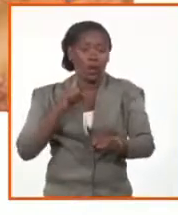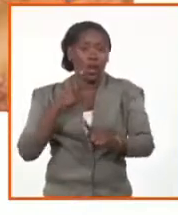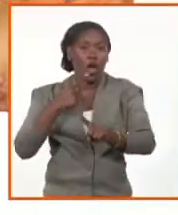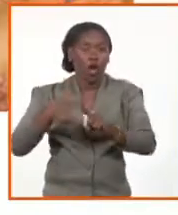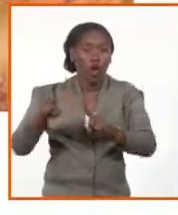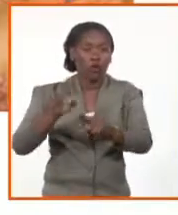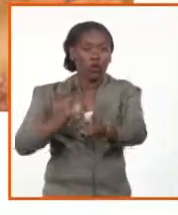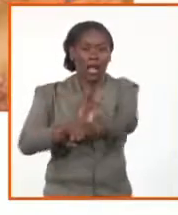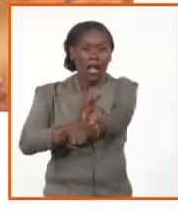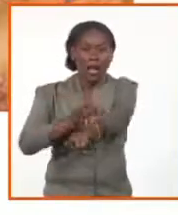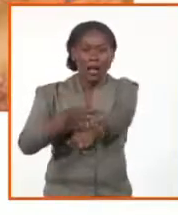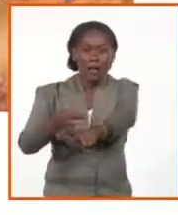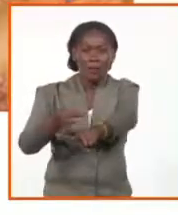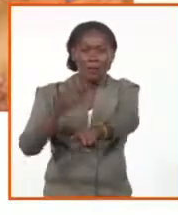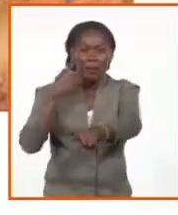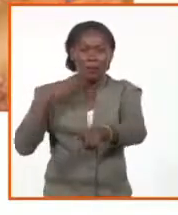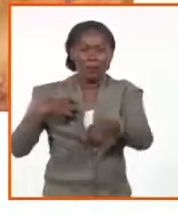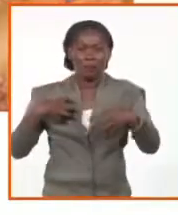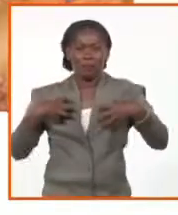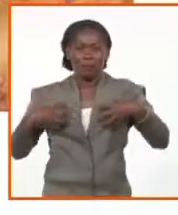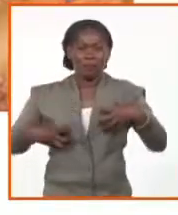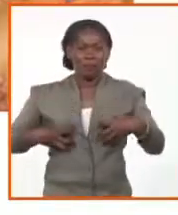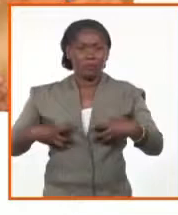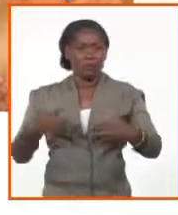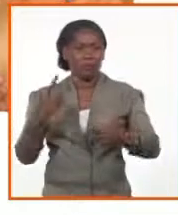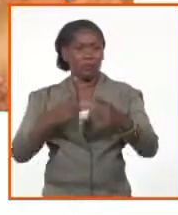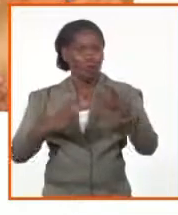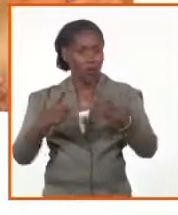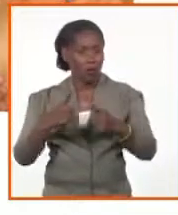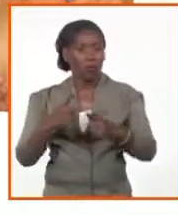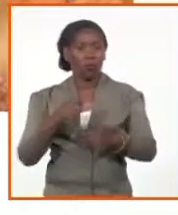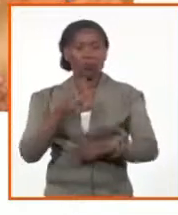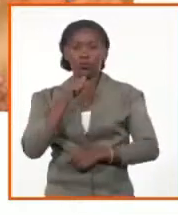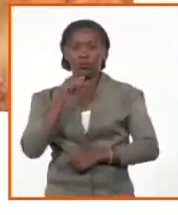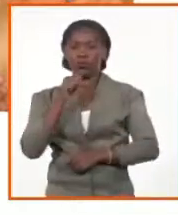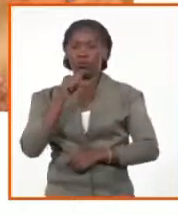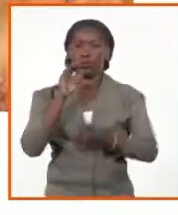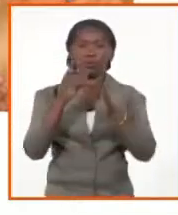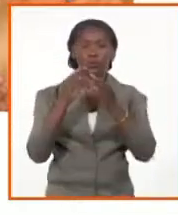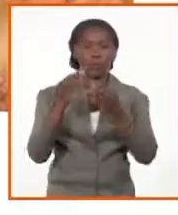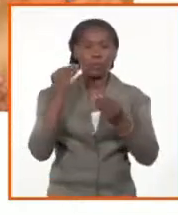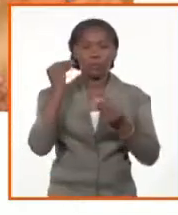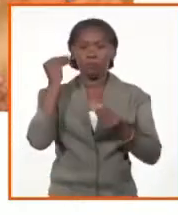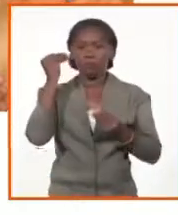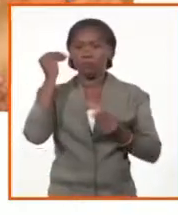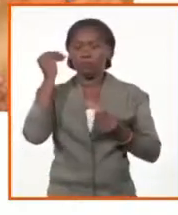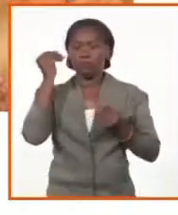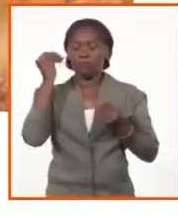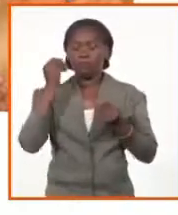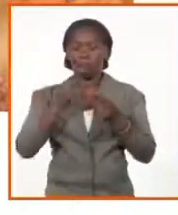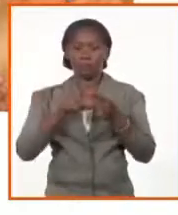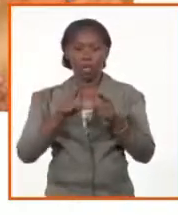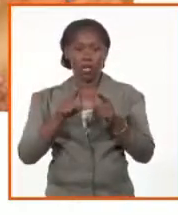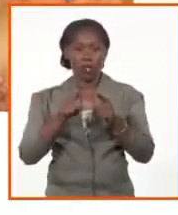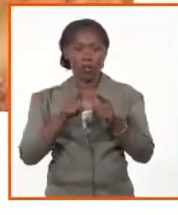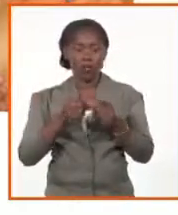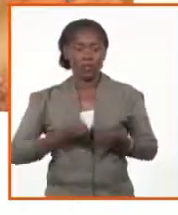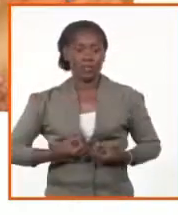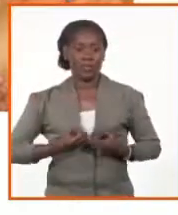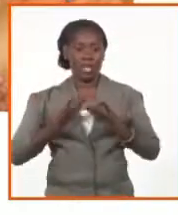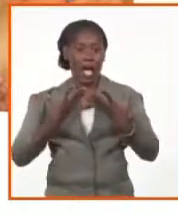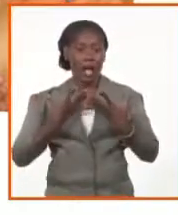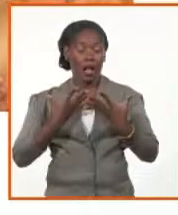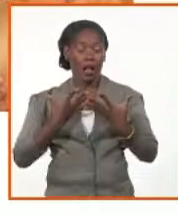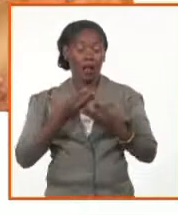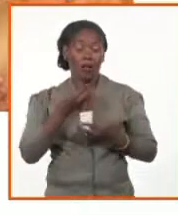para algunos compañeros cubanos que la ven pero eso no es frecuente en dengue usted mencionaba